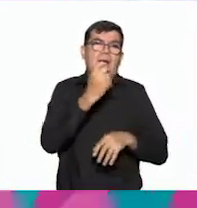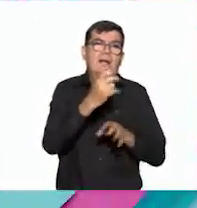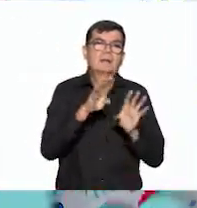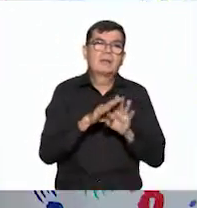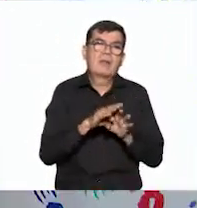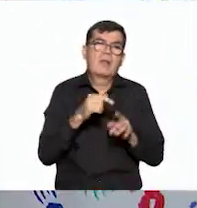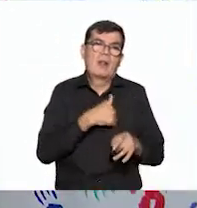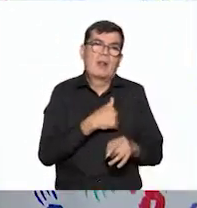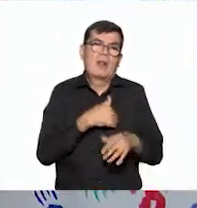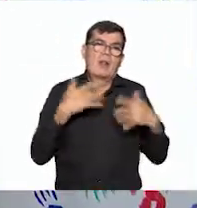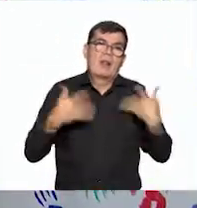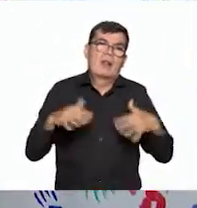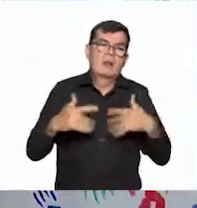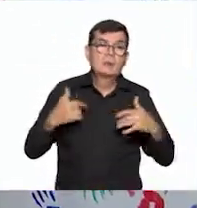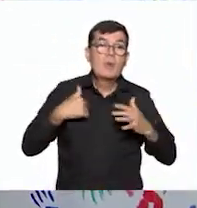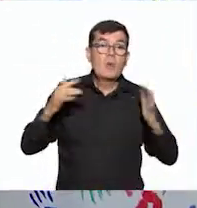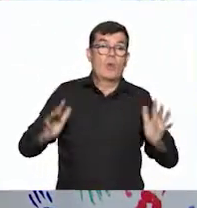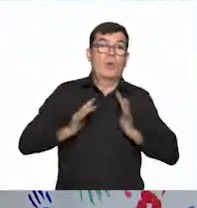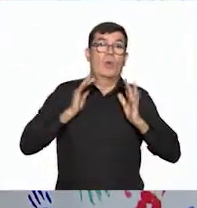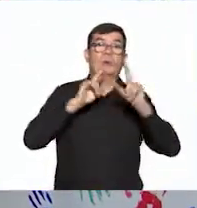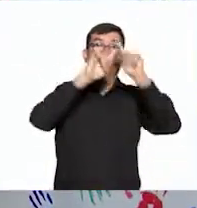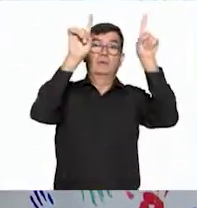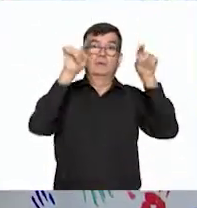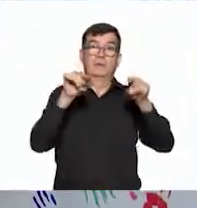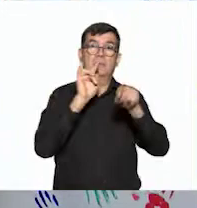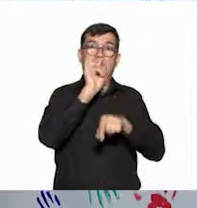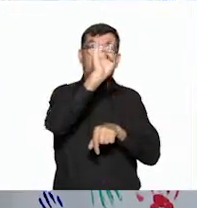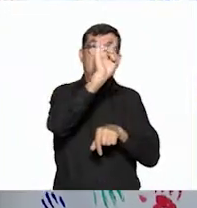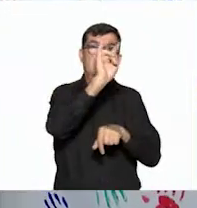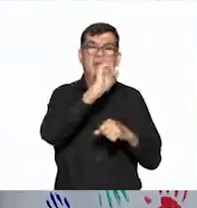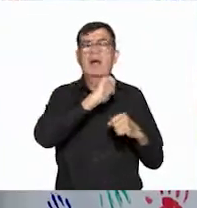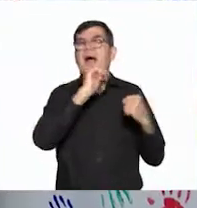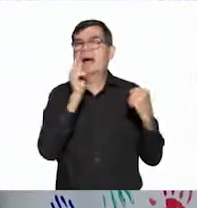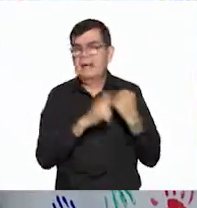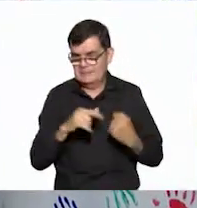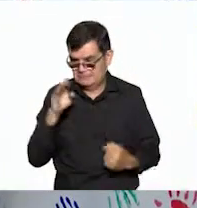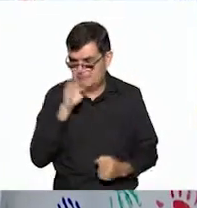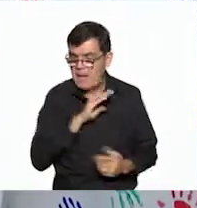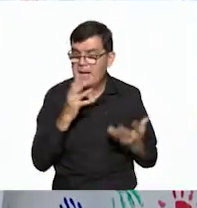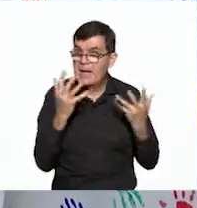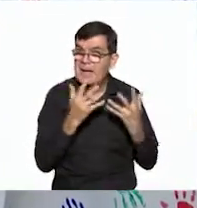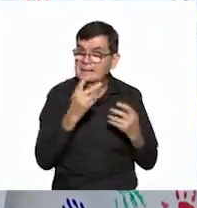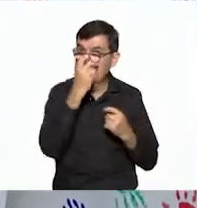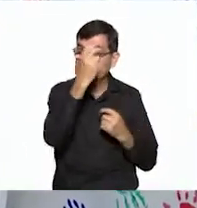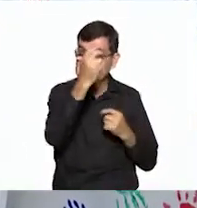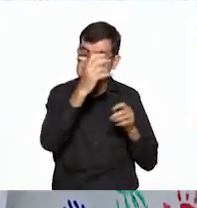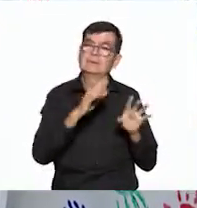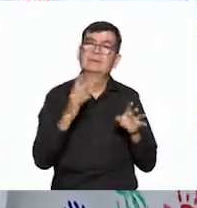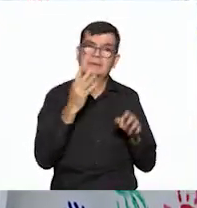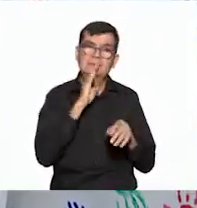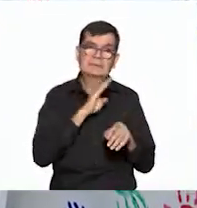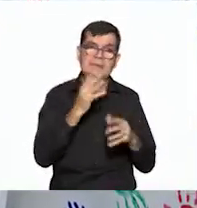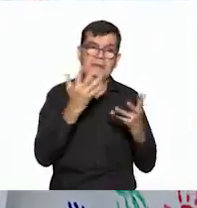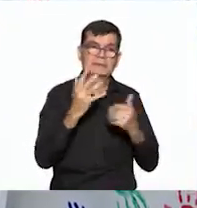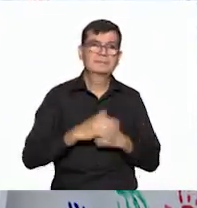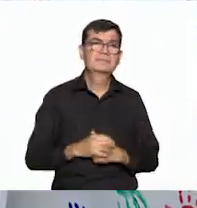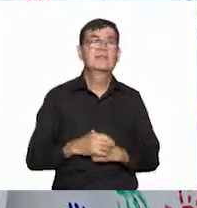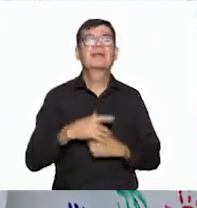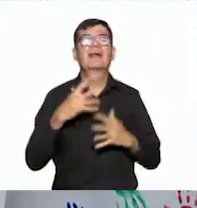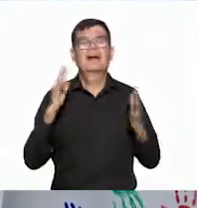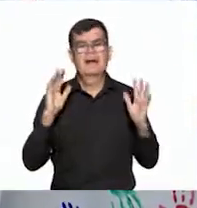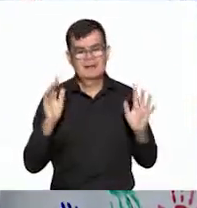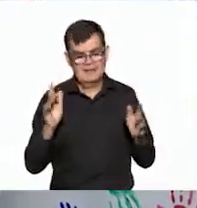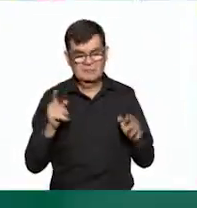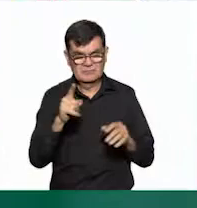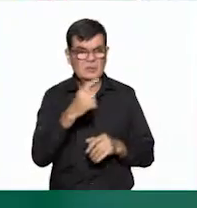vio así como que sorprendida que estaba en un cartelón. Algo ha de haber hecho esa tusa.